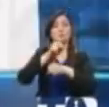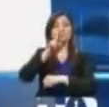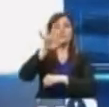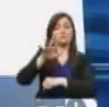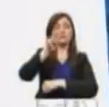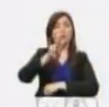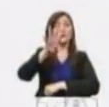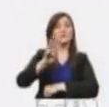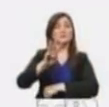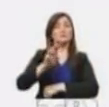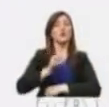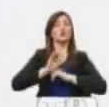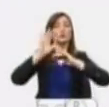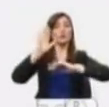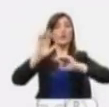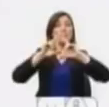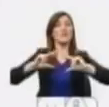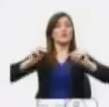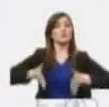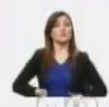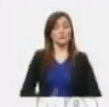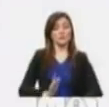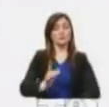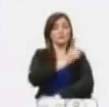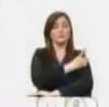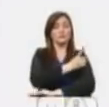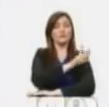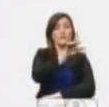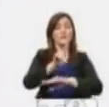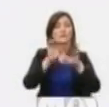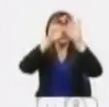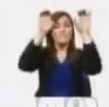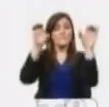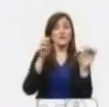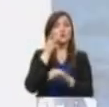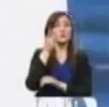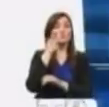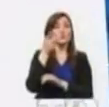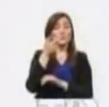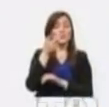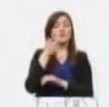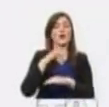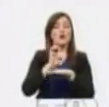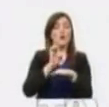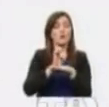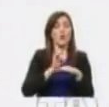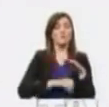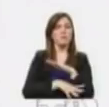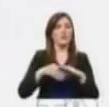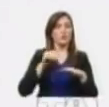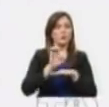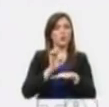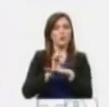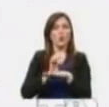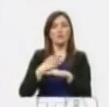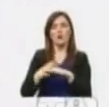25 y 26 en los que nombró al nicaragüense como su delegado ante el directorio de la empresa pública de hidrocarburos Petroecuador y de la empresa pública de exploración y